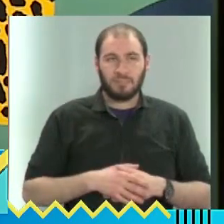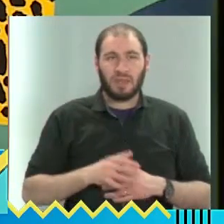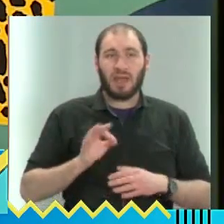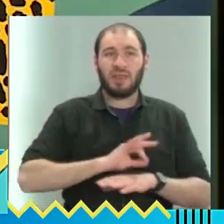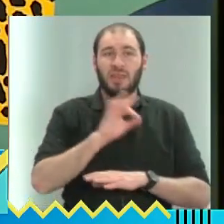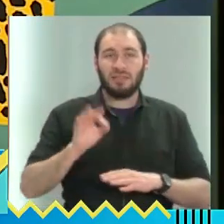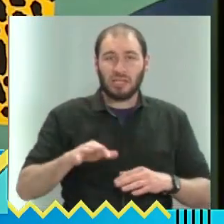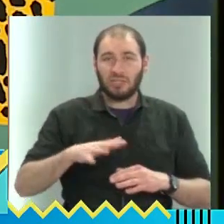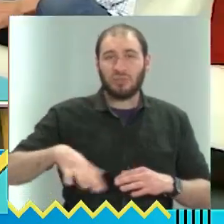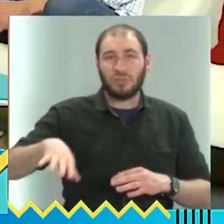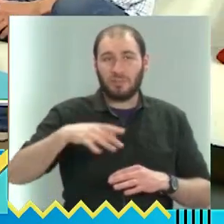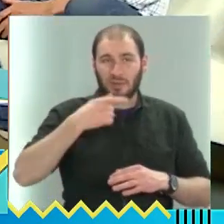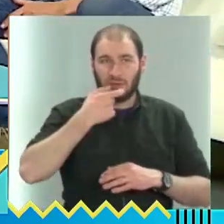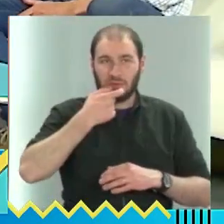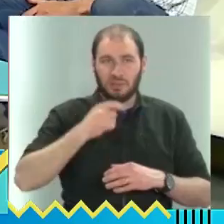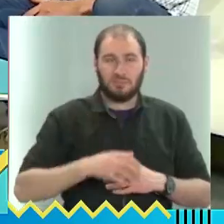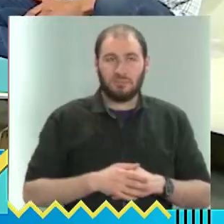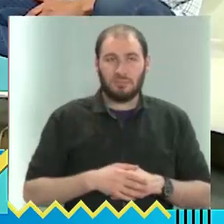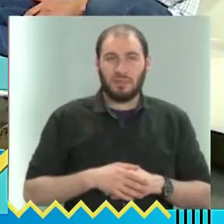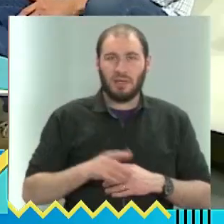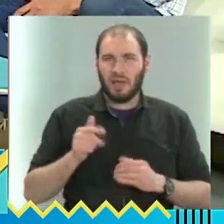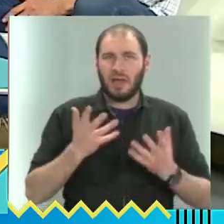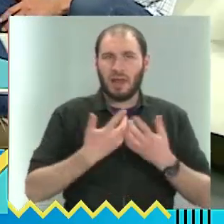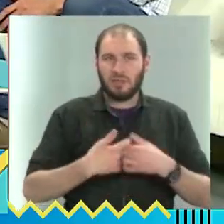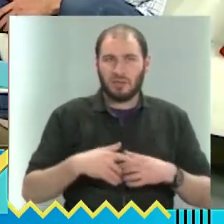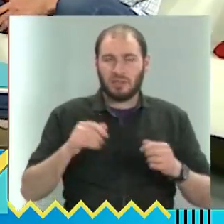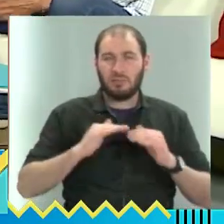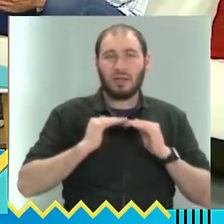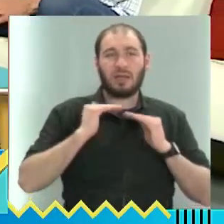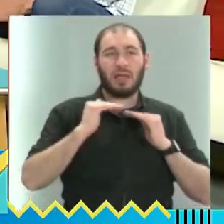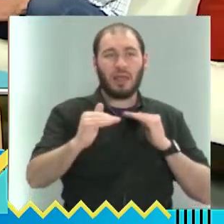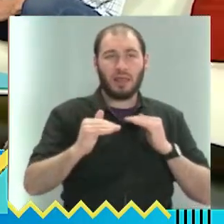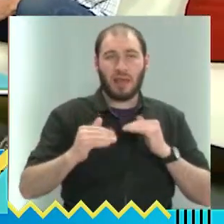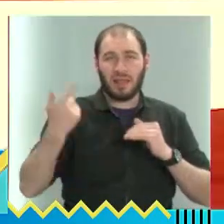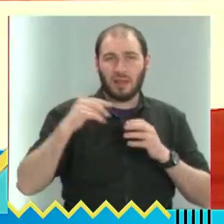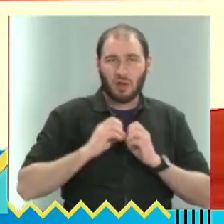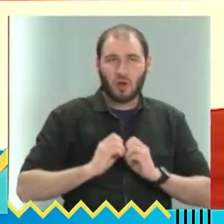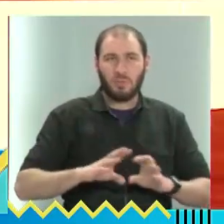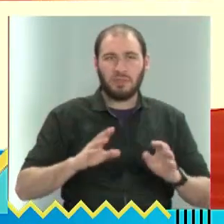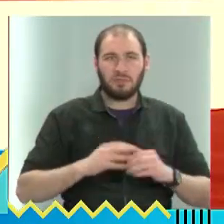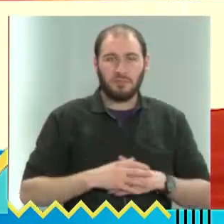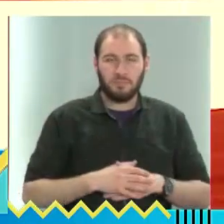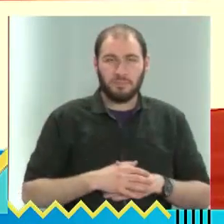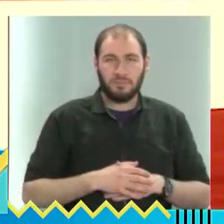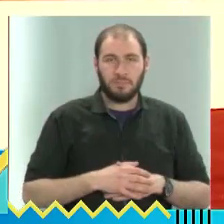diseño urbanístico de Mendoza tiene mucho que ver con lo sustentable ya desde comienzos,